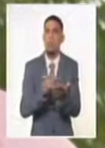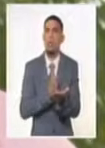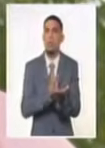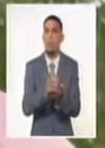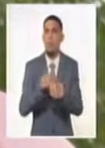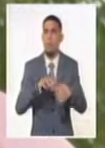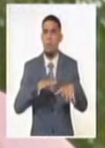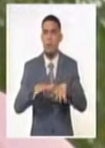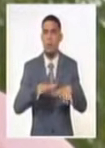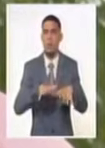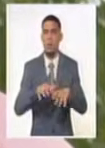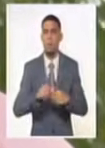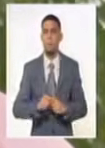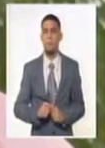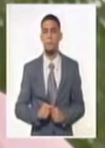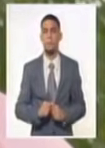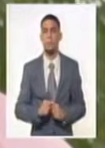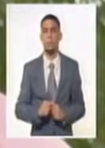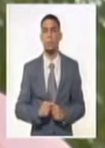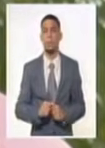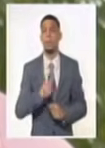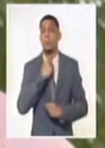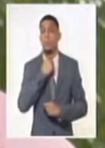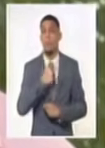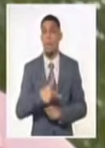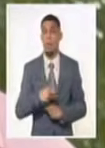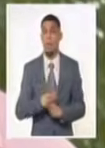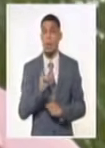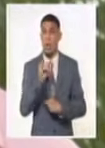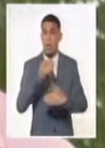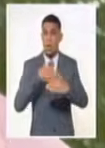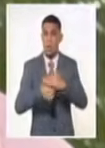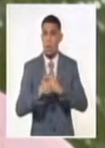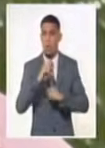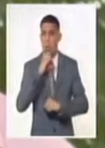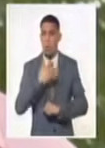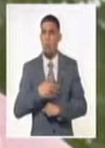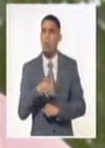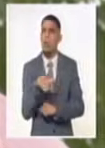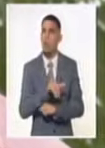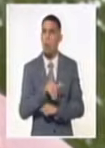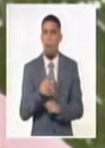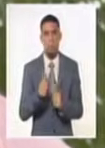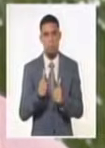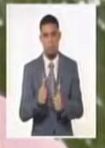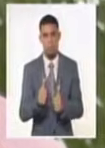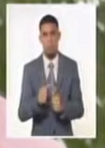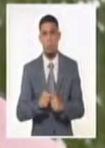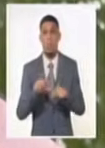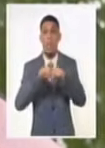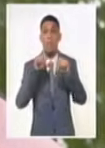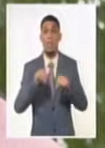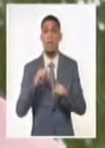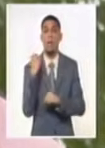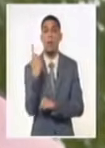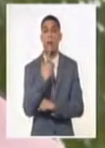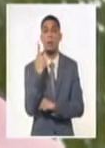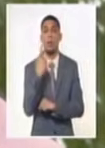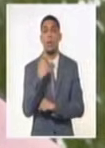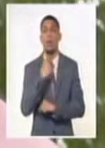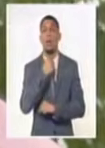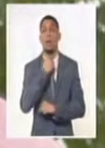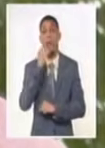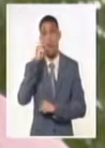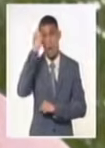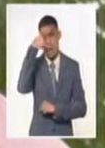Con respecto al ingreso, quiero decir que también tanto el Sistema Nacional de Escuelas de Arte como las direcciones provinciales